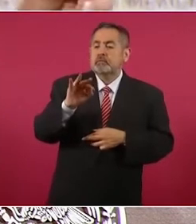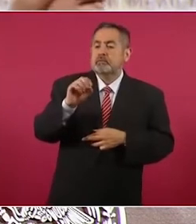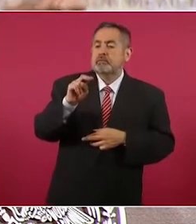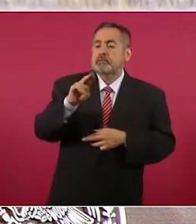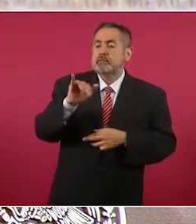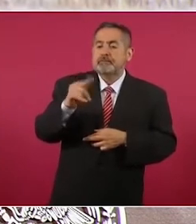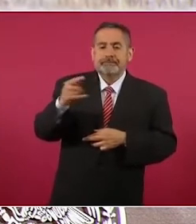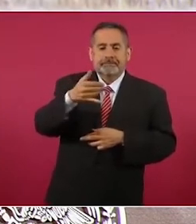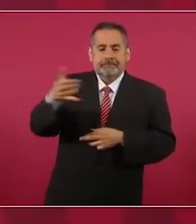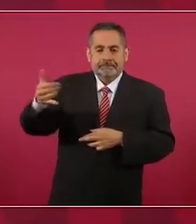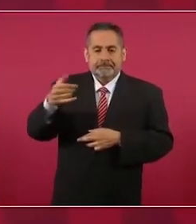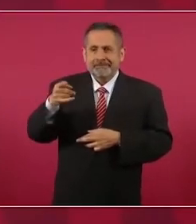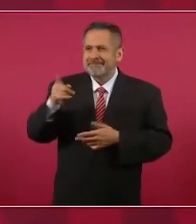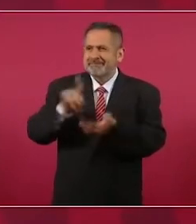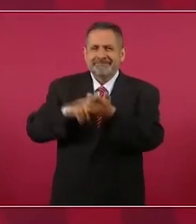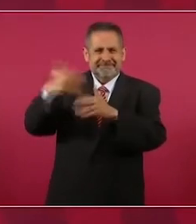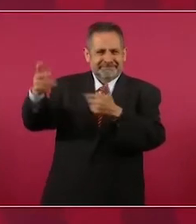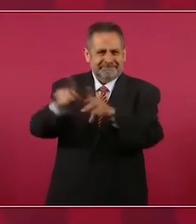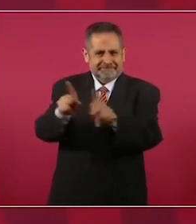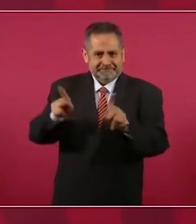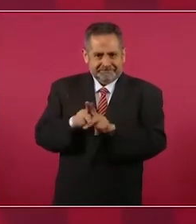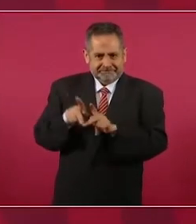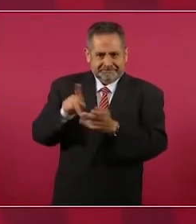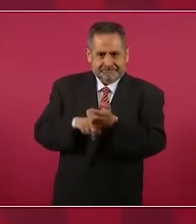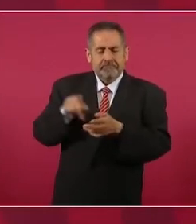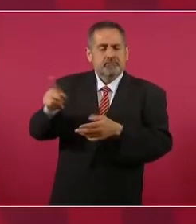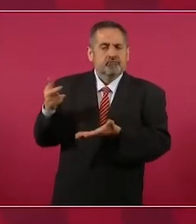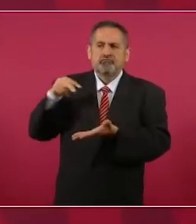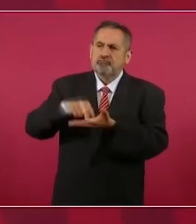que tuvimos aquí en el patio,